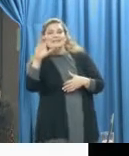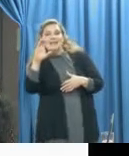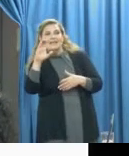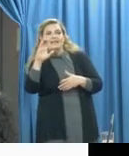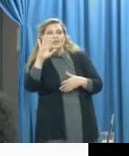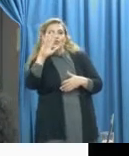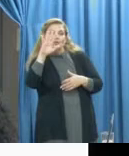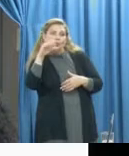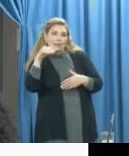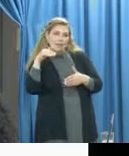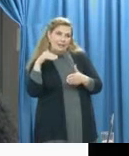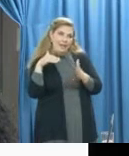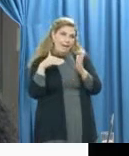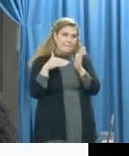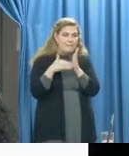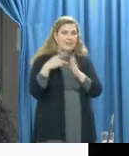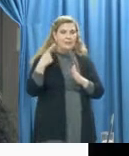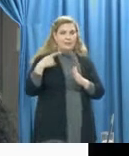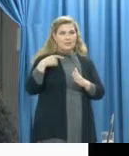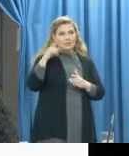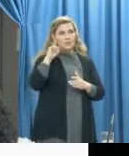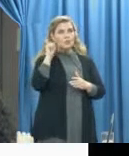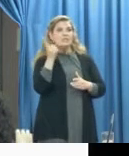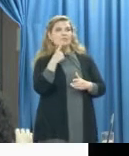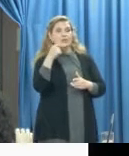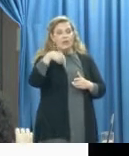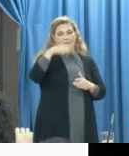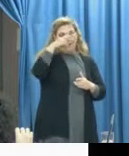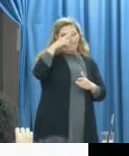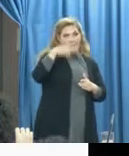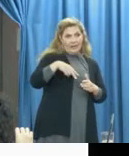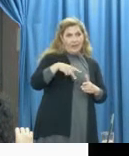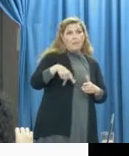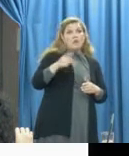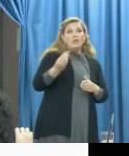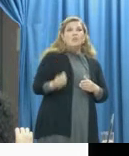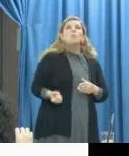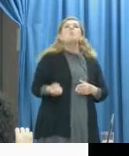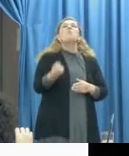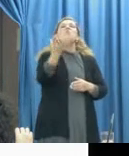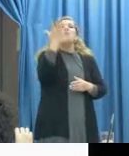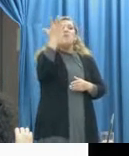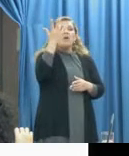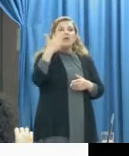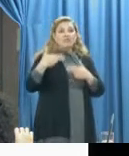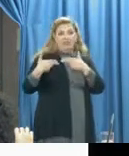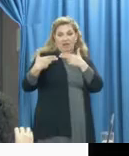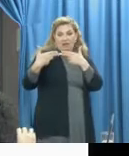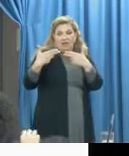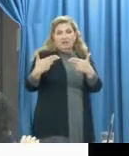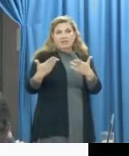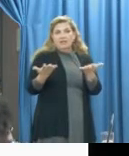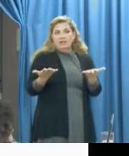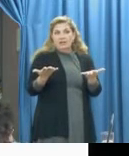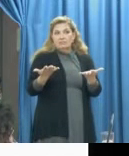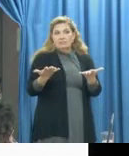650,000 personas sordas en México, pero de estas, ¿cuántas se estima que sean